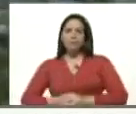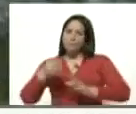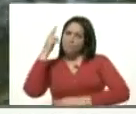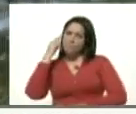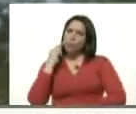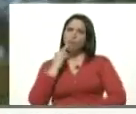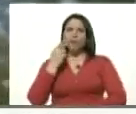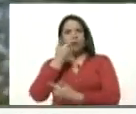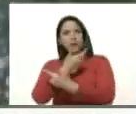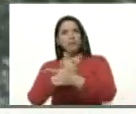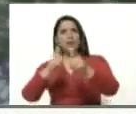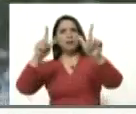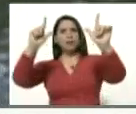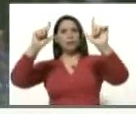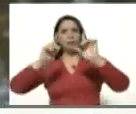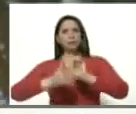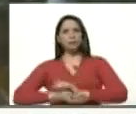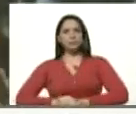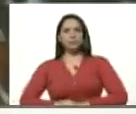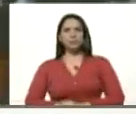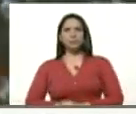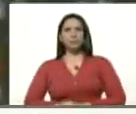Bolívar Libertador.